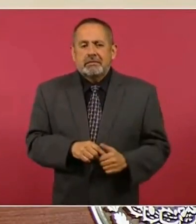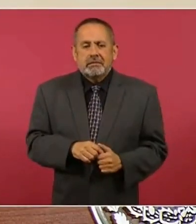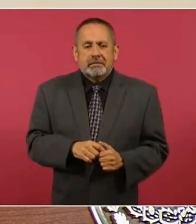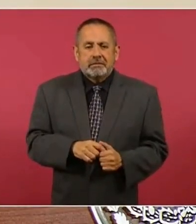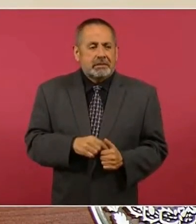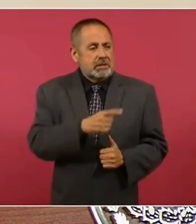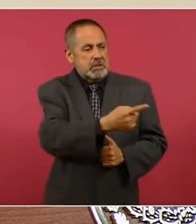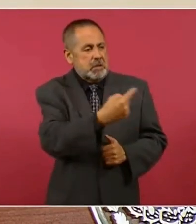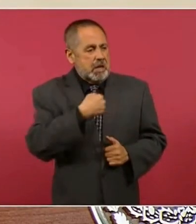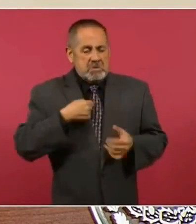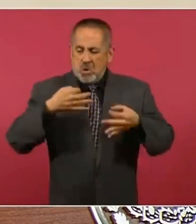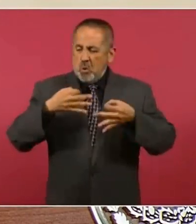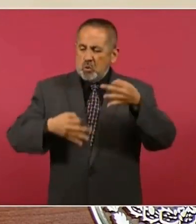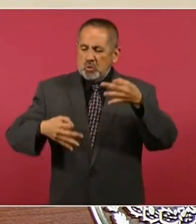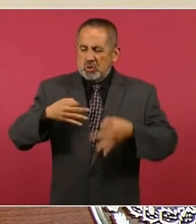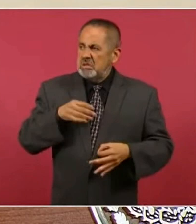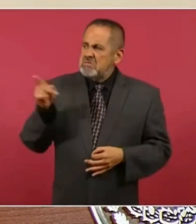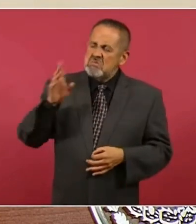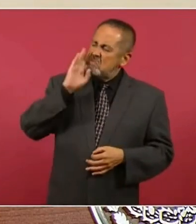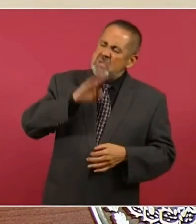me juzgaron,